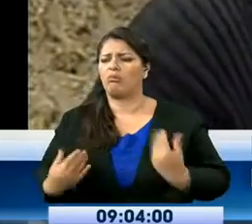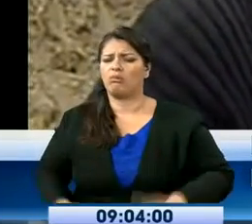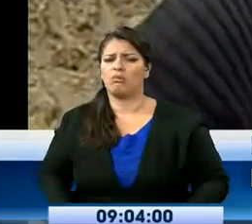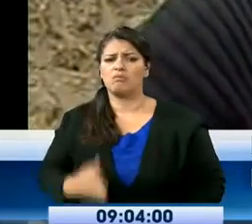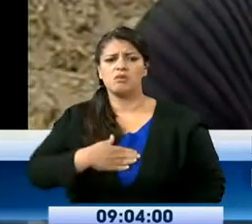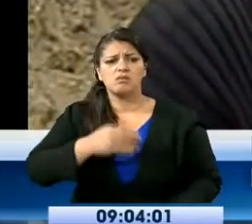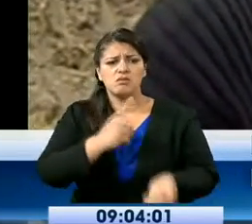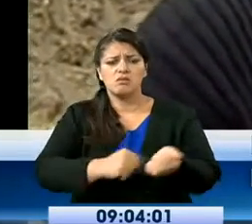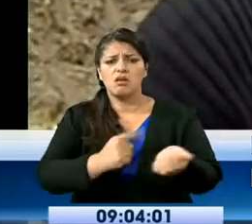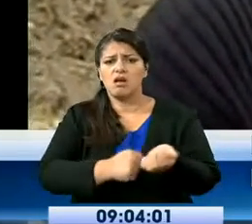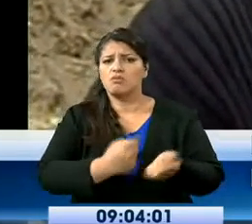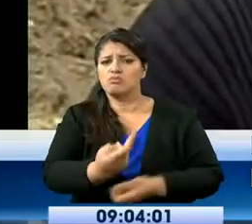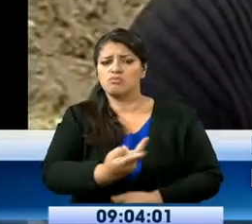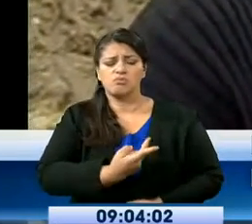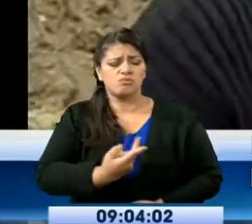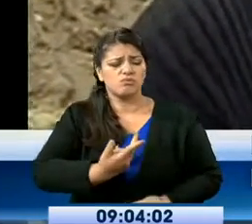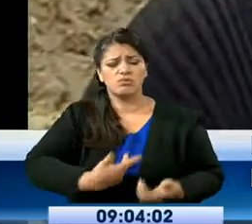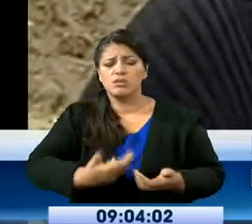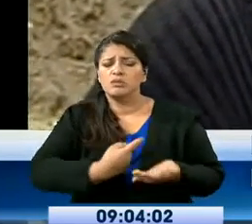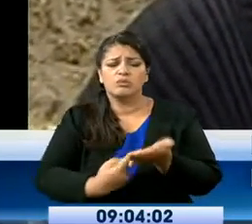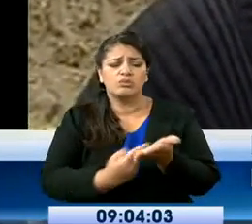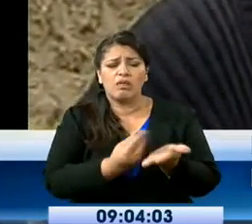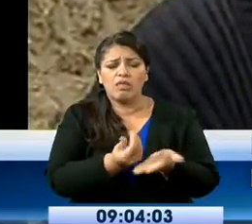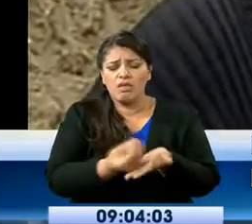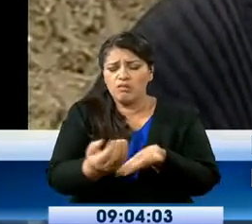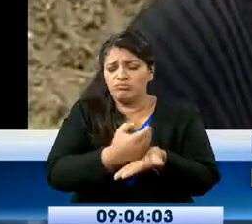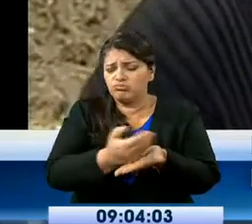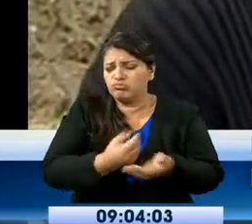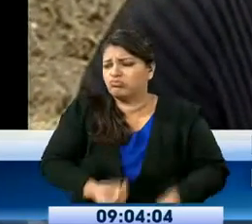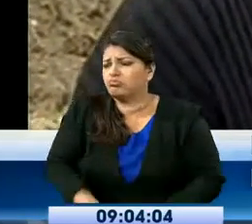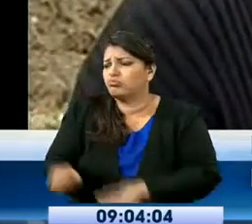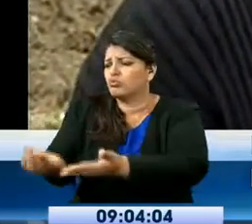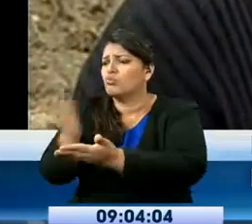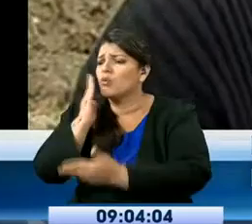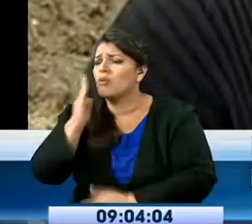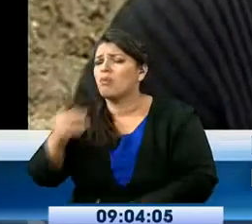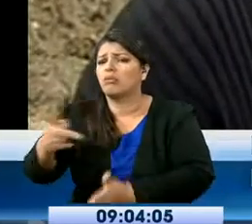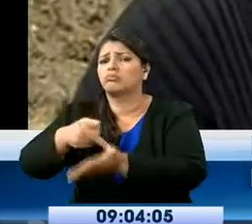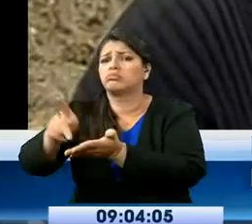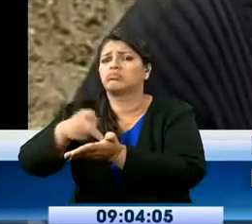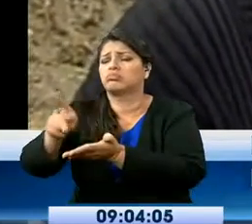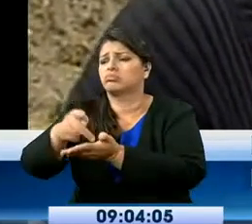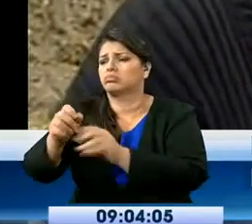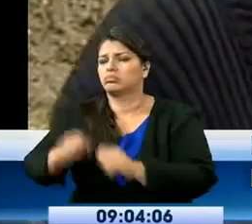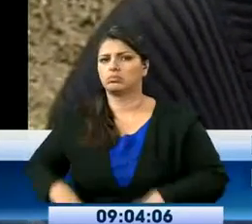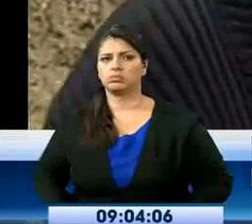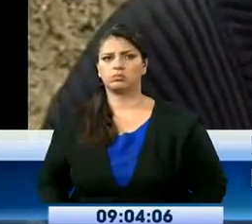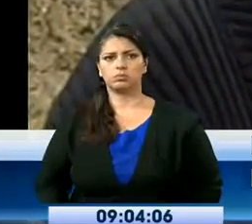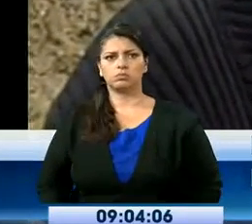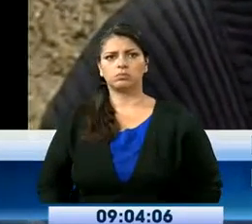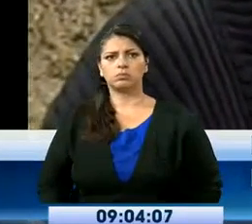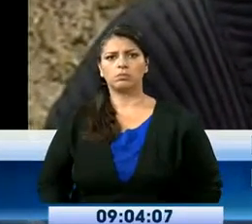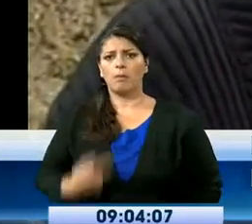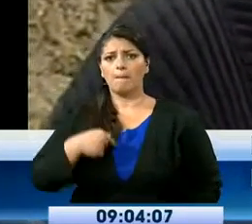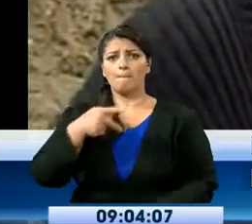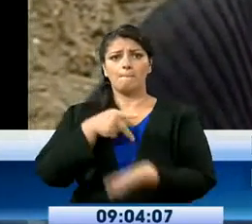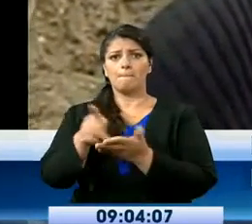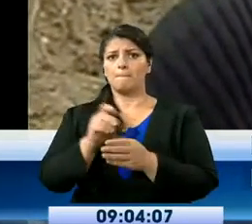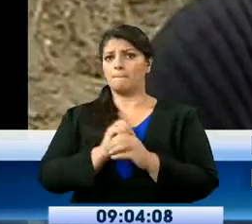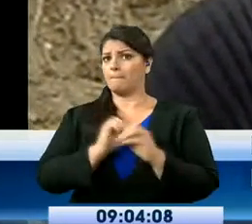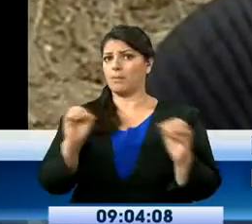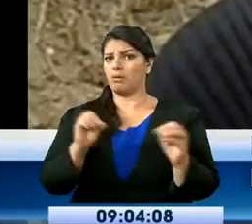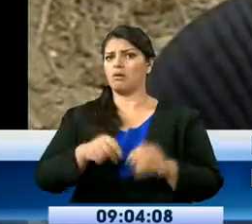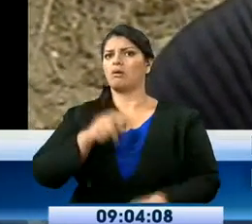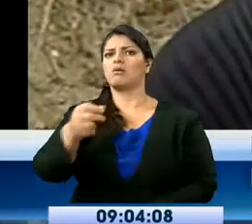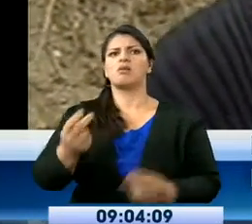ver de cómo ayudarle a mi madre para que pueda pagar la planilla. Porque ellos lo que hacen, no pagamos lo que vienen, ellos nos cortan, y para